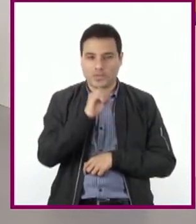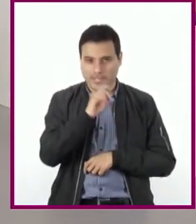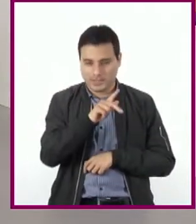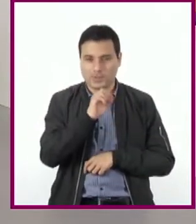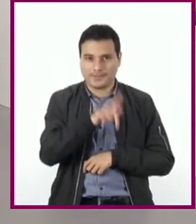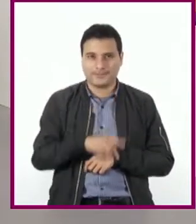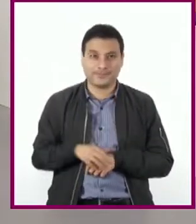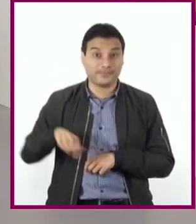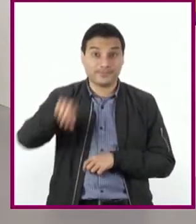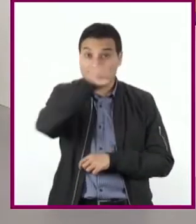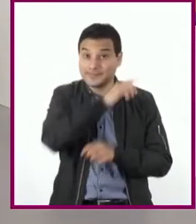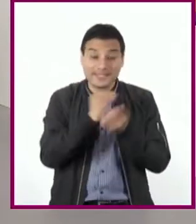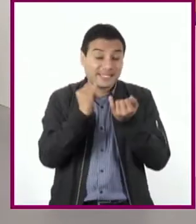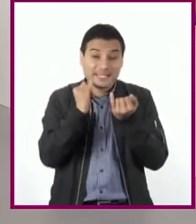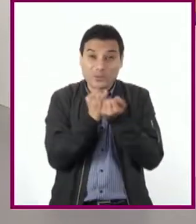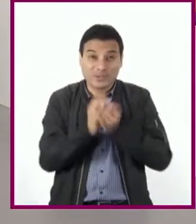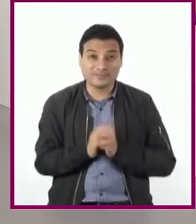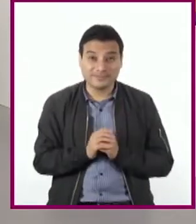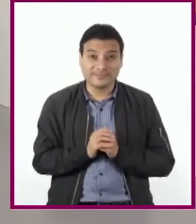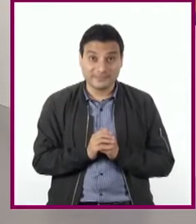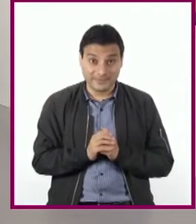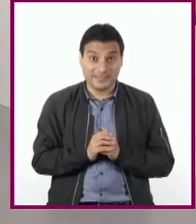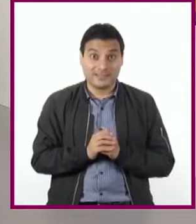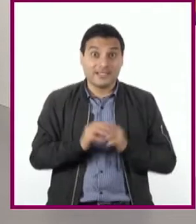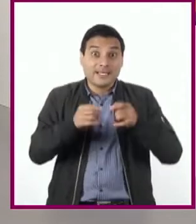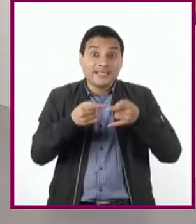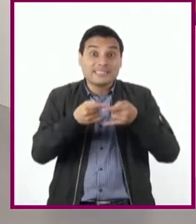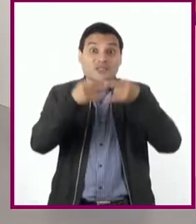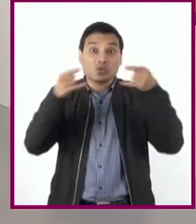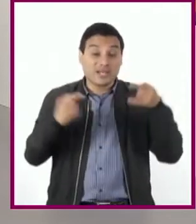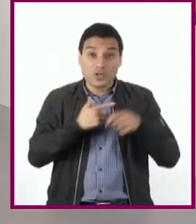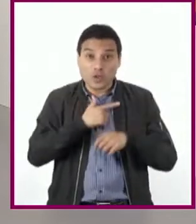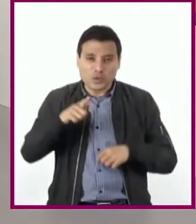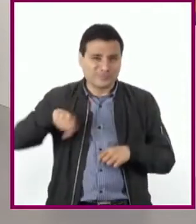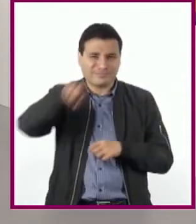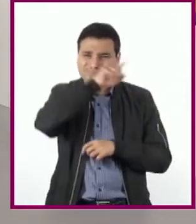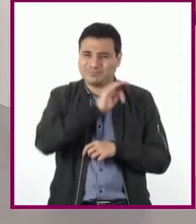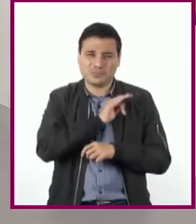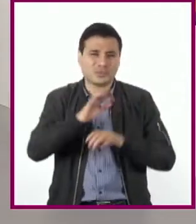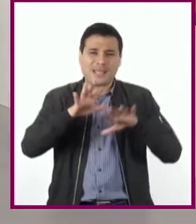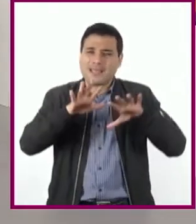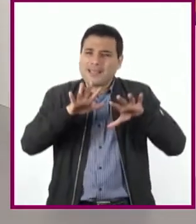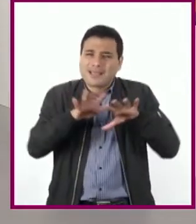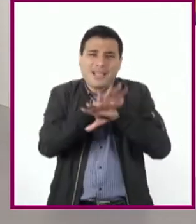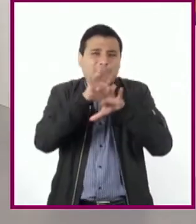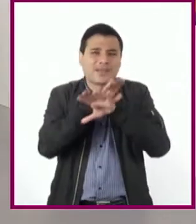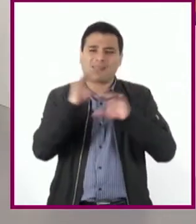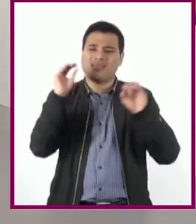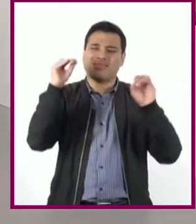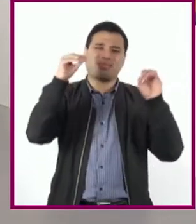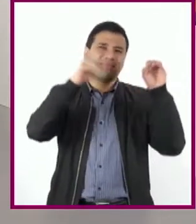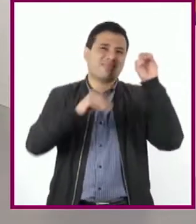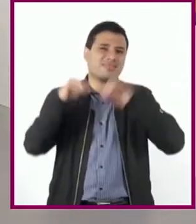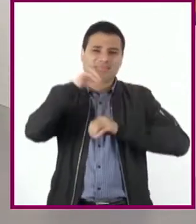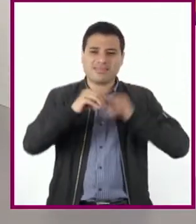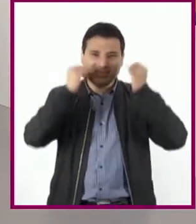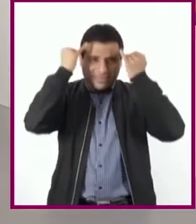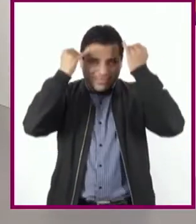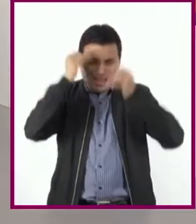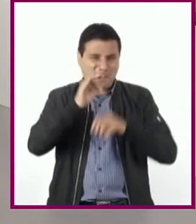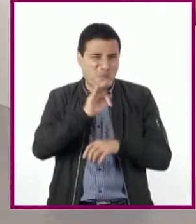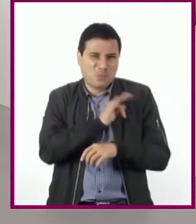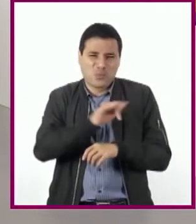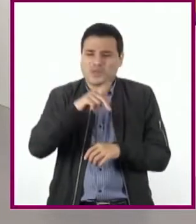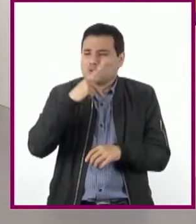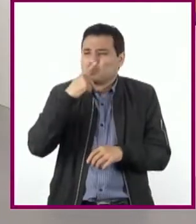casas. Si la propuesta no les gusta, recuerden que la pueden cambiar. Se trata de crear explorando las posibilidades